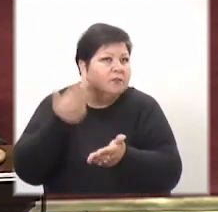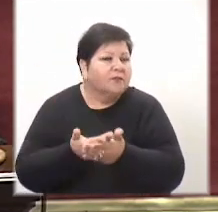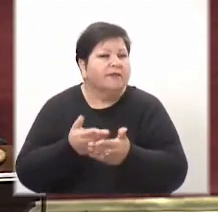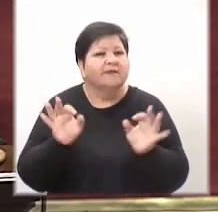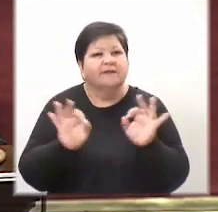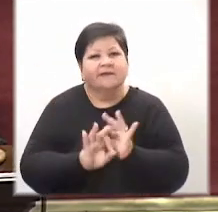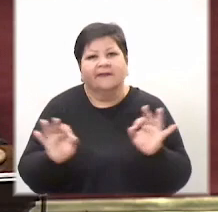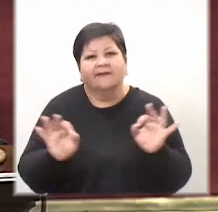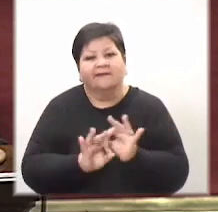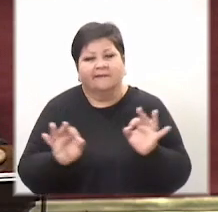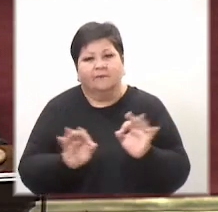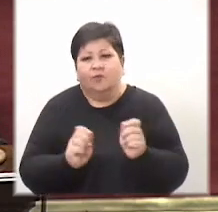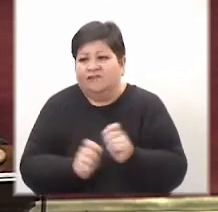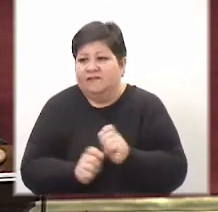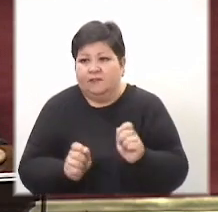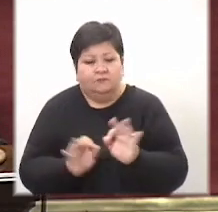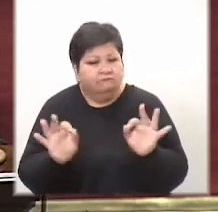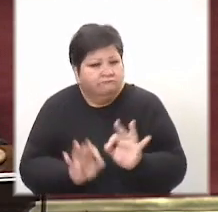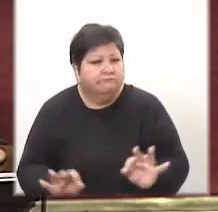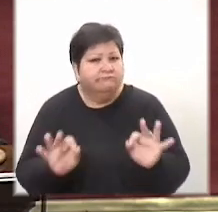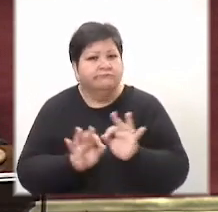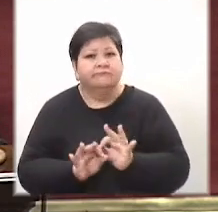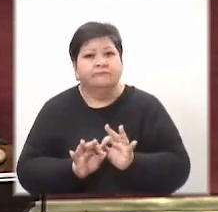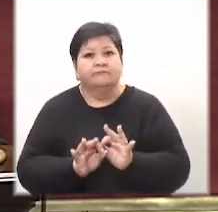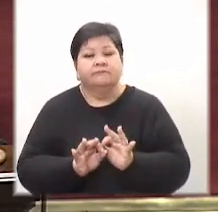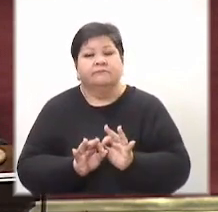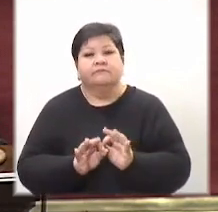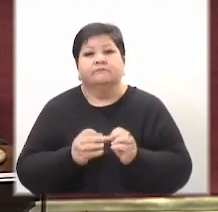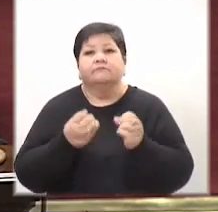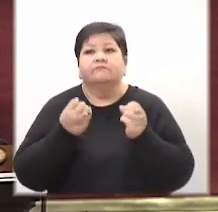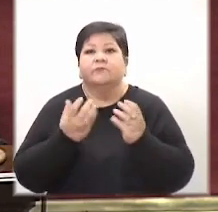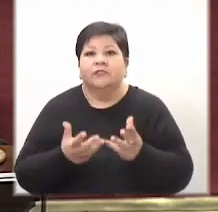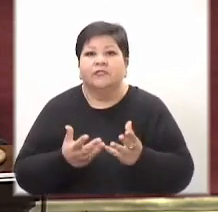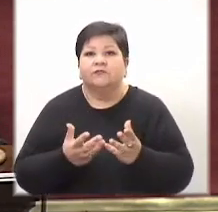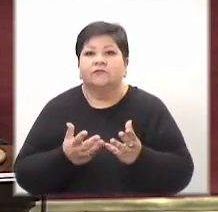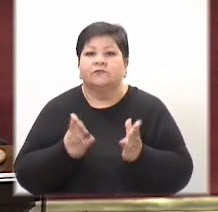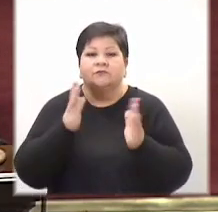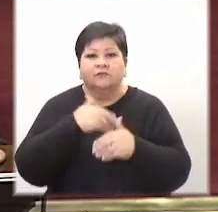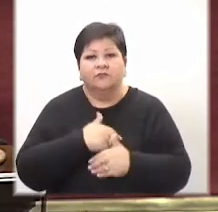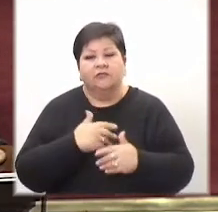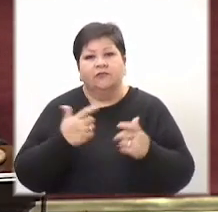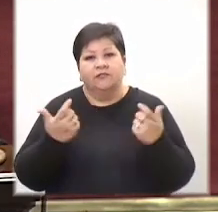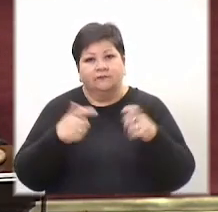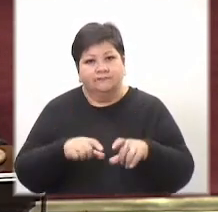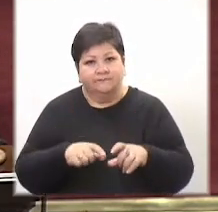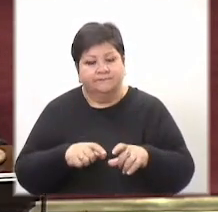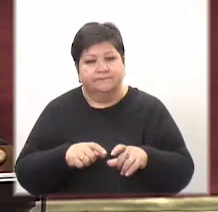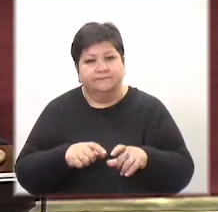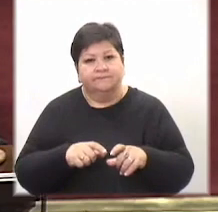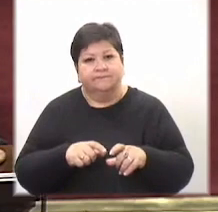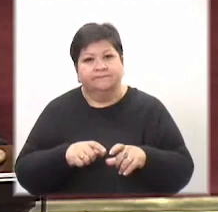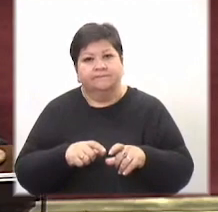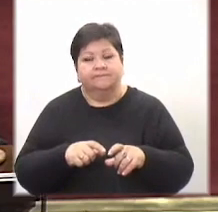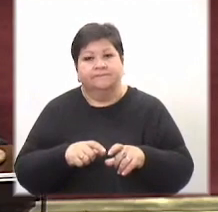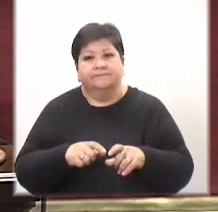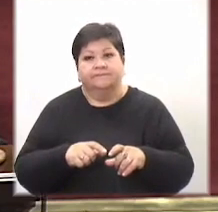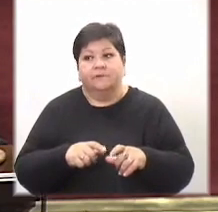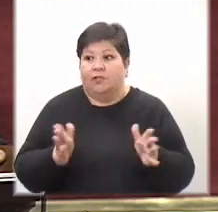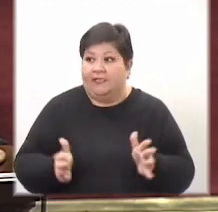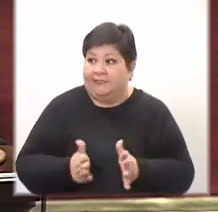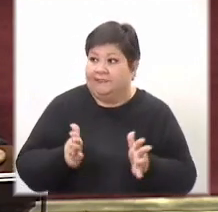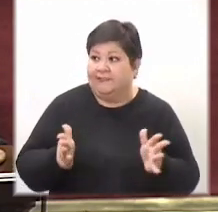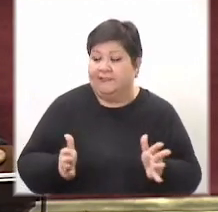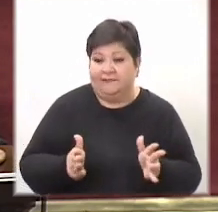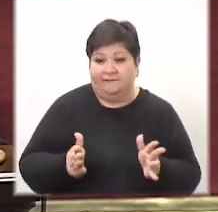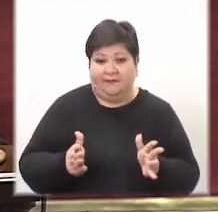de modificación alguna, lo que no ha permitido una construcción colectiva en lo que tiene que ver con la iniciativa de esta reforma,